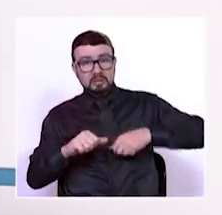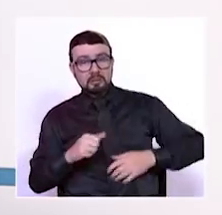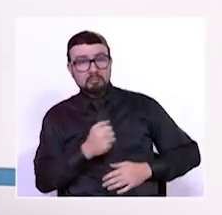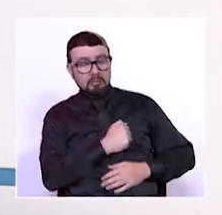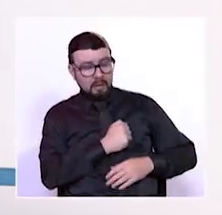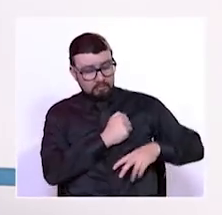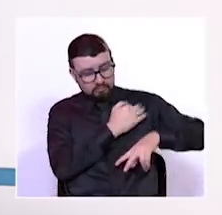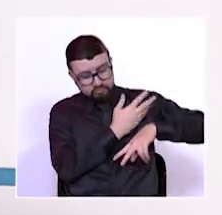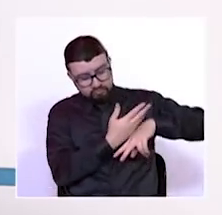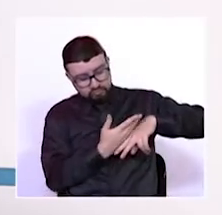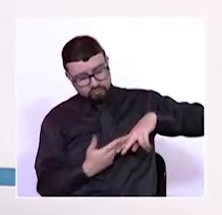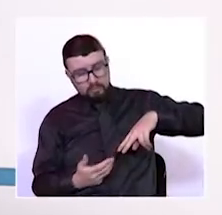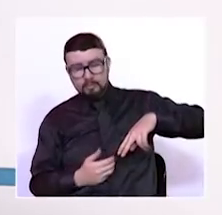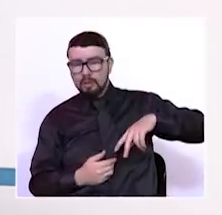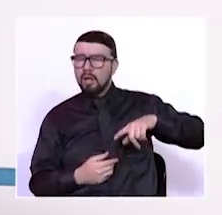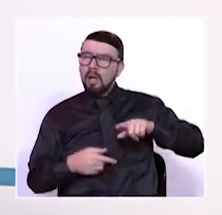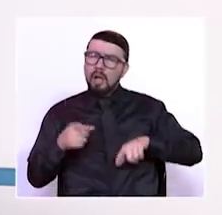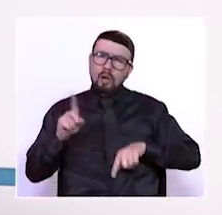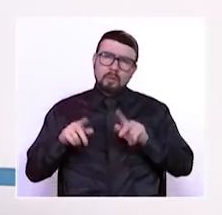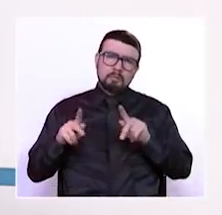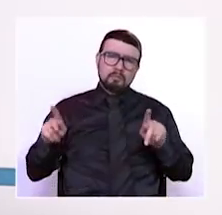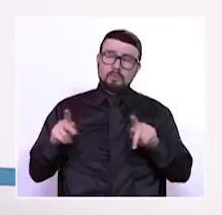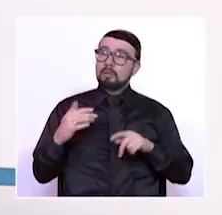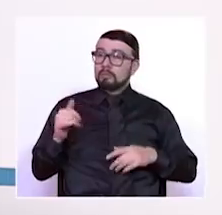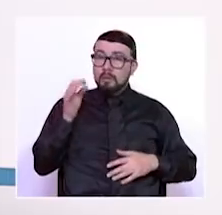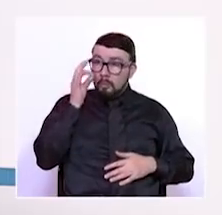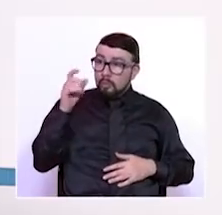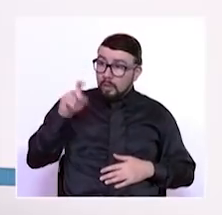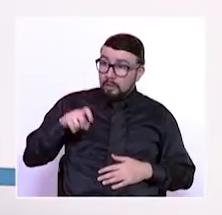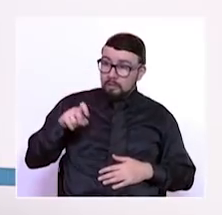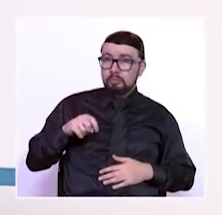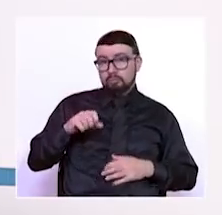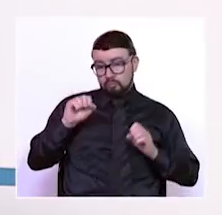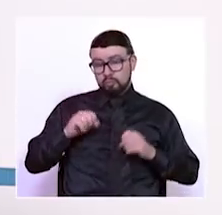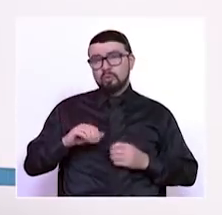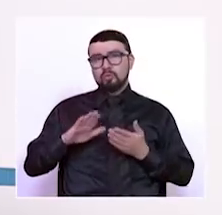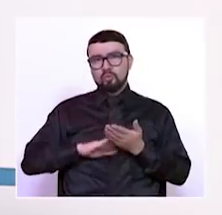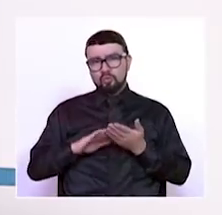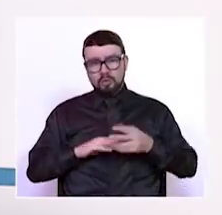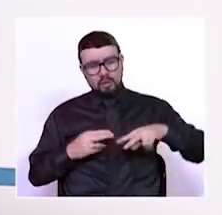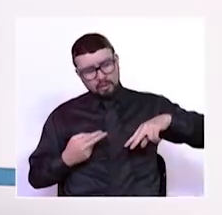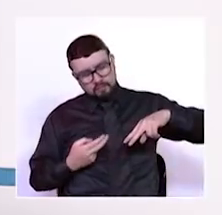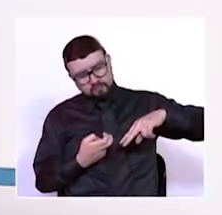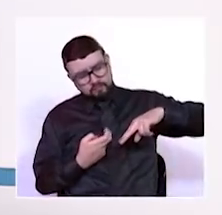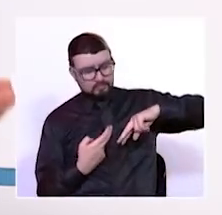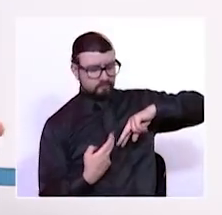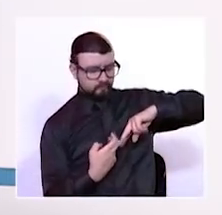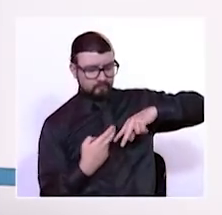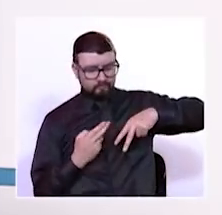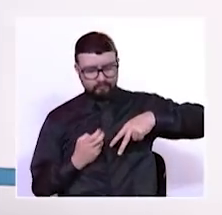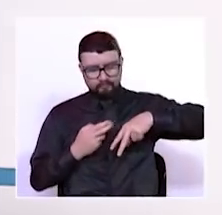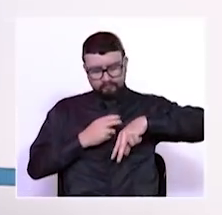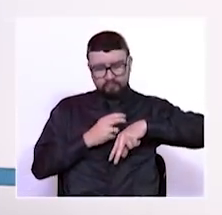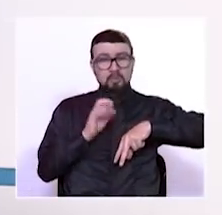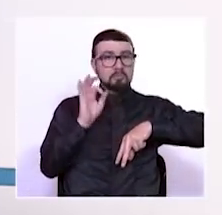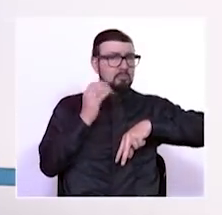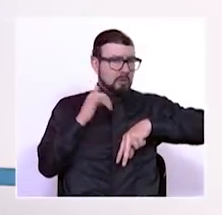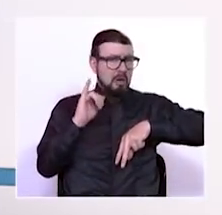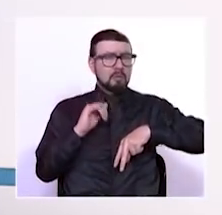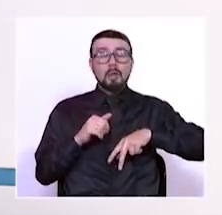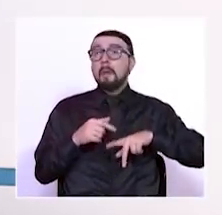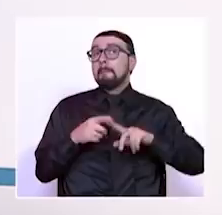unos pacientes sí necesitan y pueden solucionar muchos de sus problemas con la escleroterapia. Hay otros que por